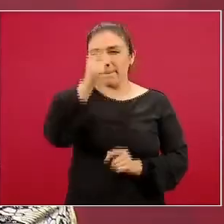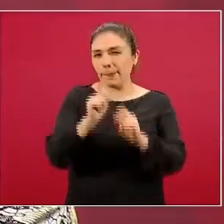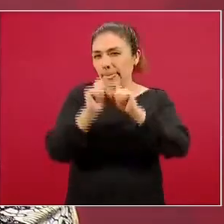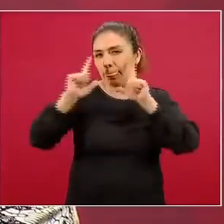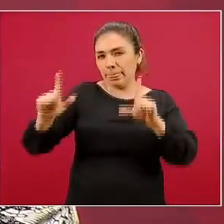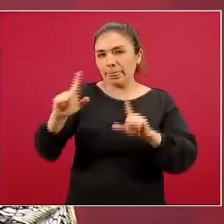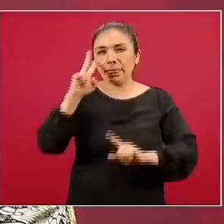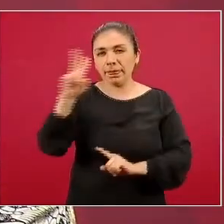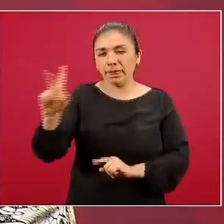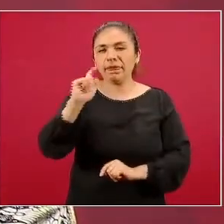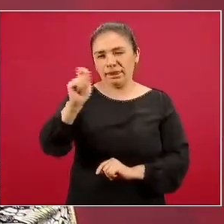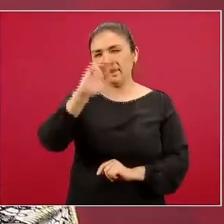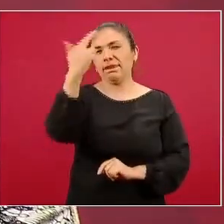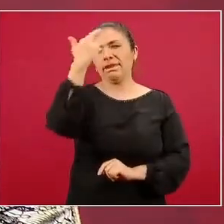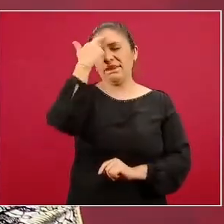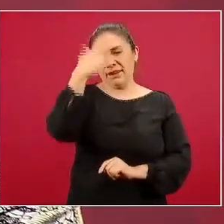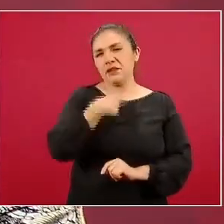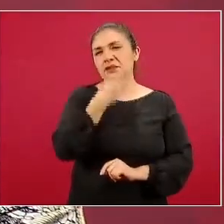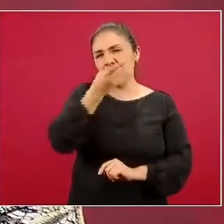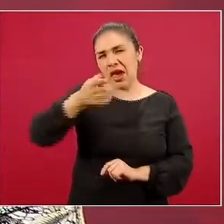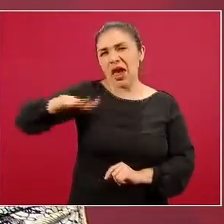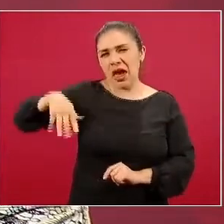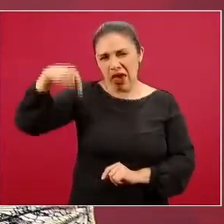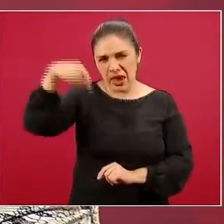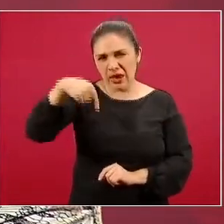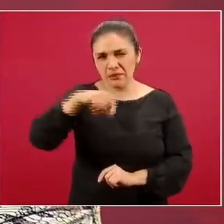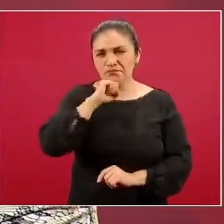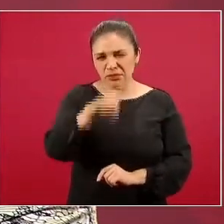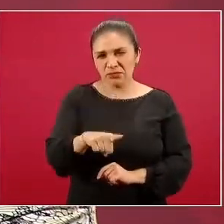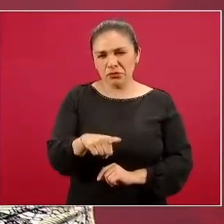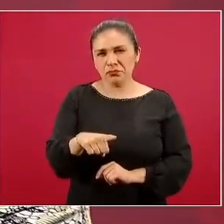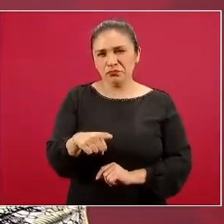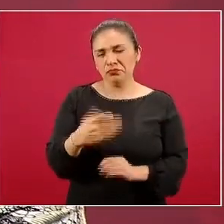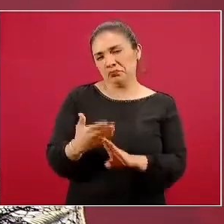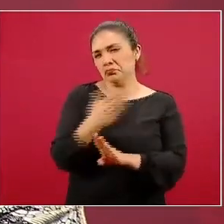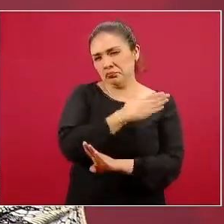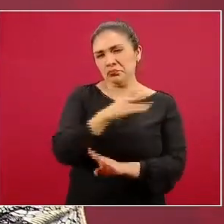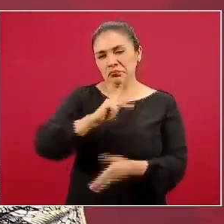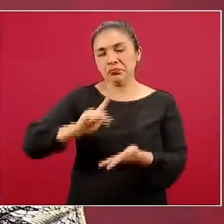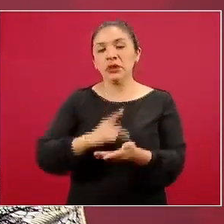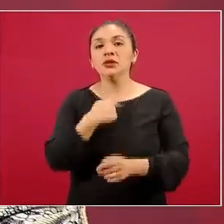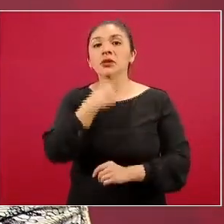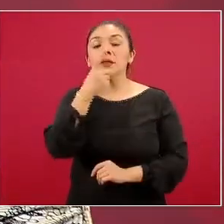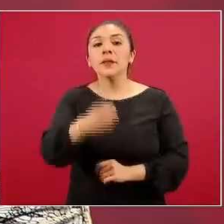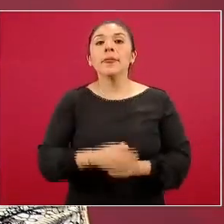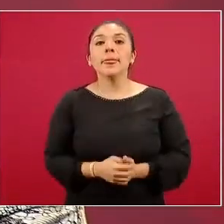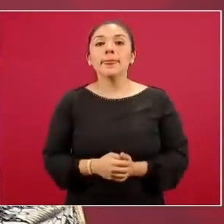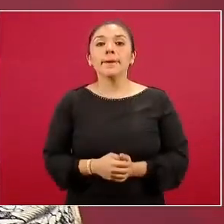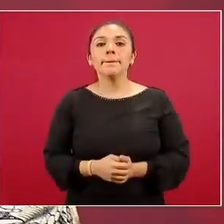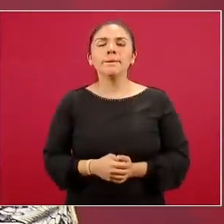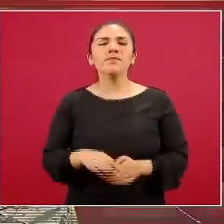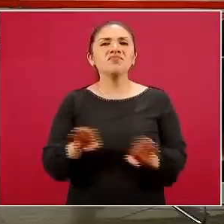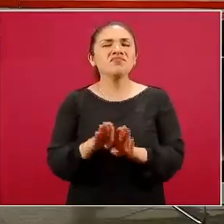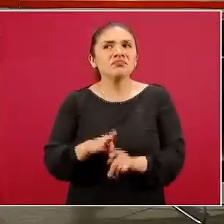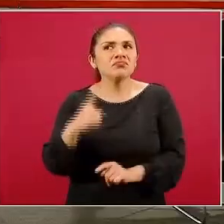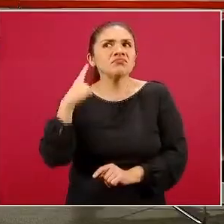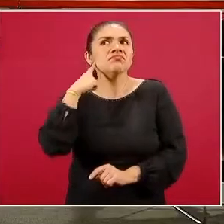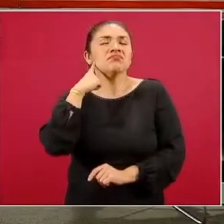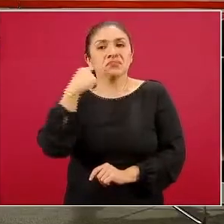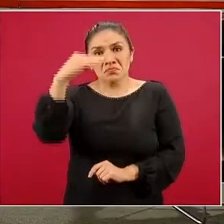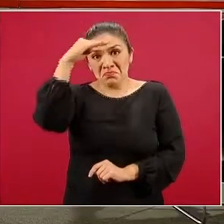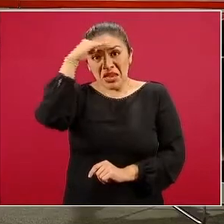seguramente recordarán, lo dijimos aquí en algunas ocasiones, este rumor de que